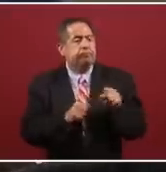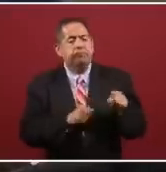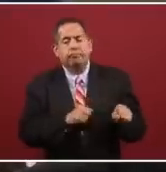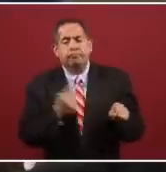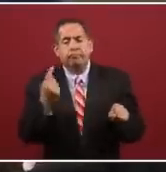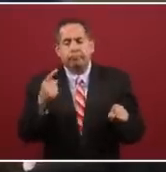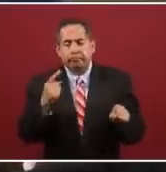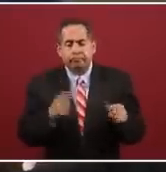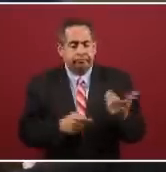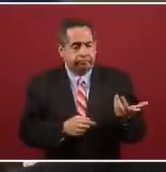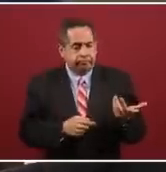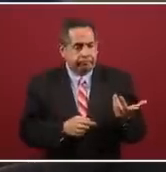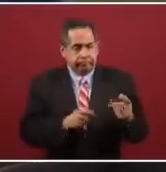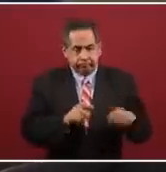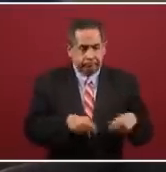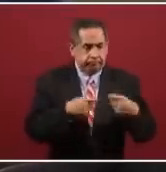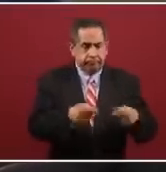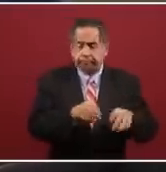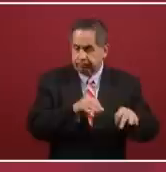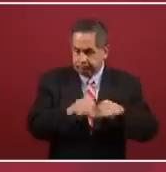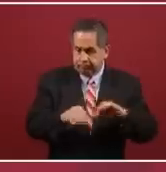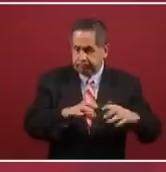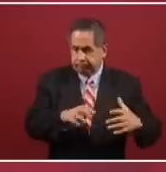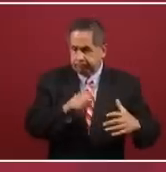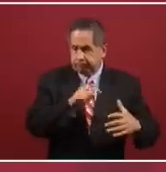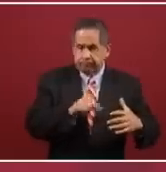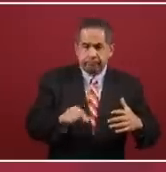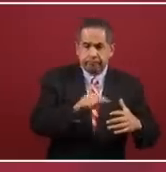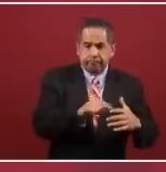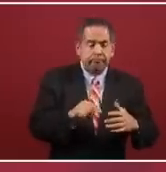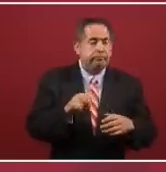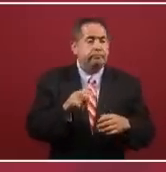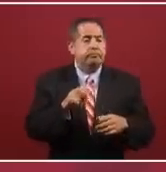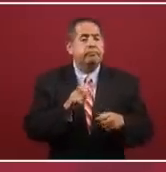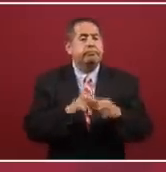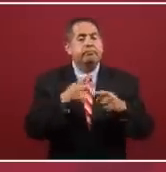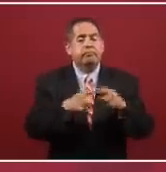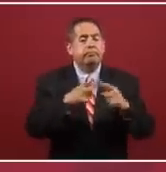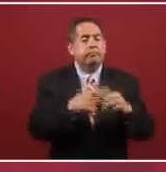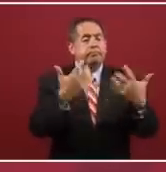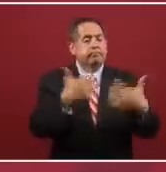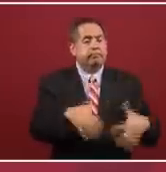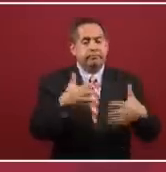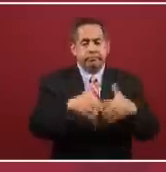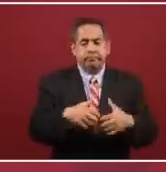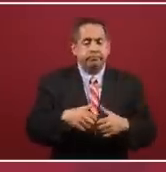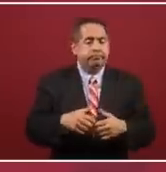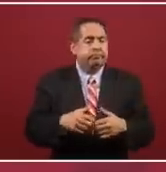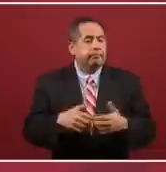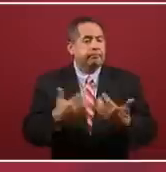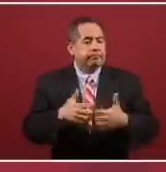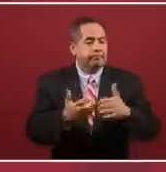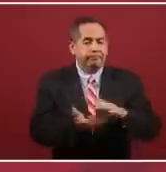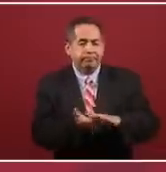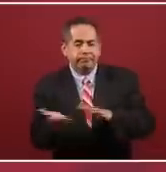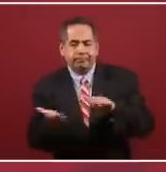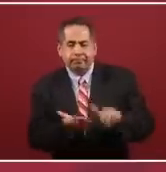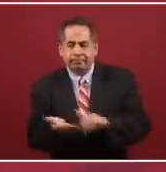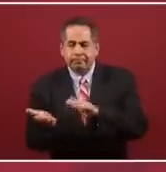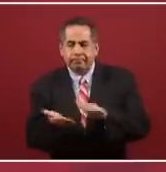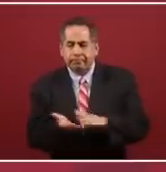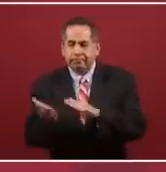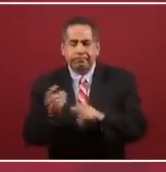para que se dé trabajo en empresas maquiladoras a